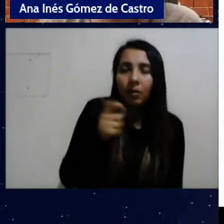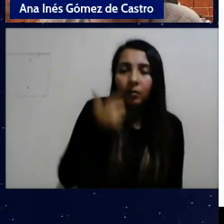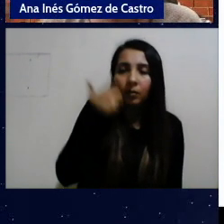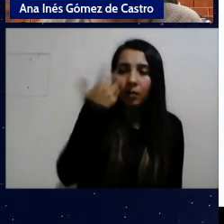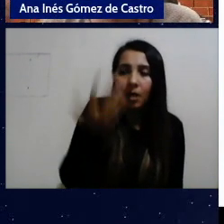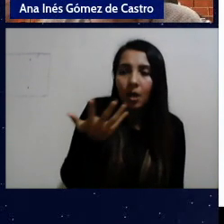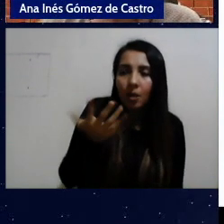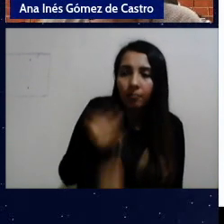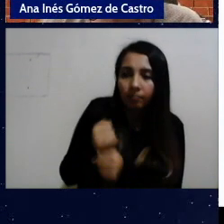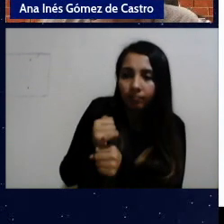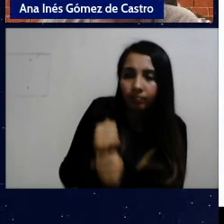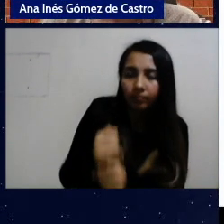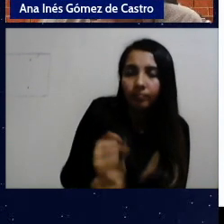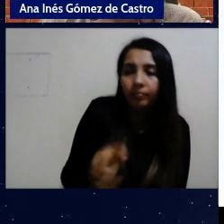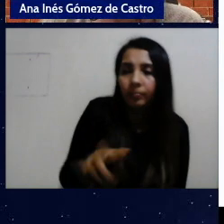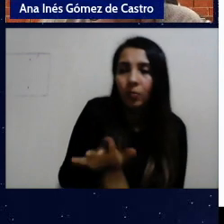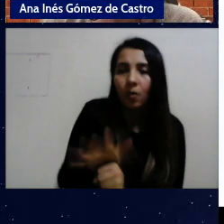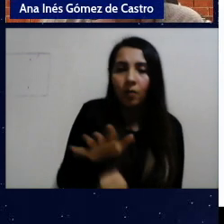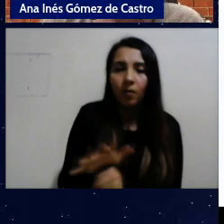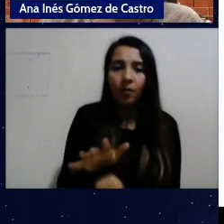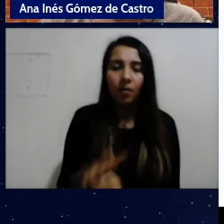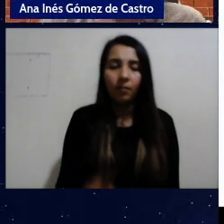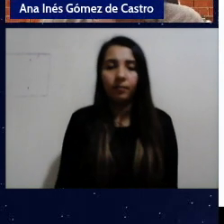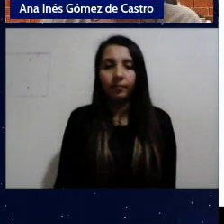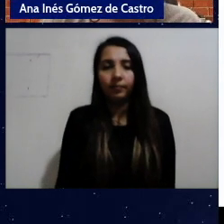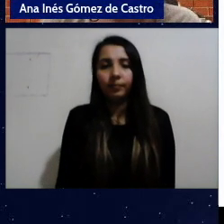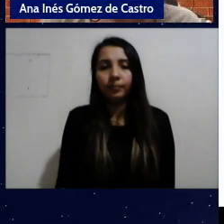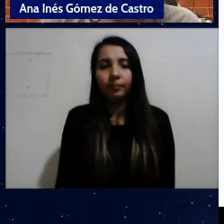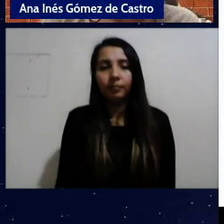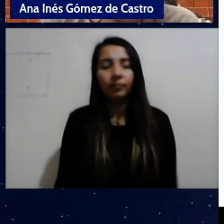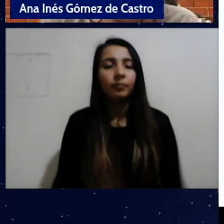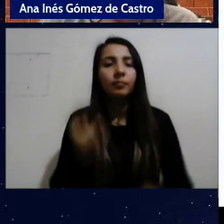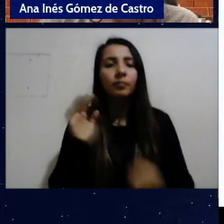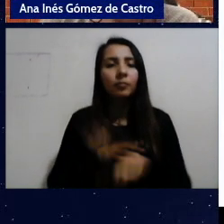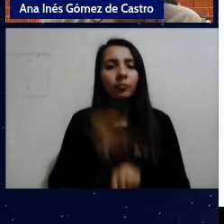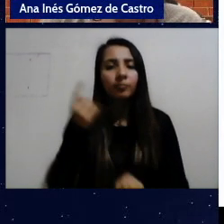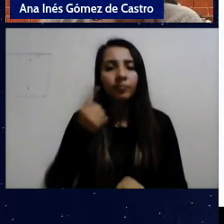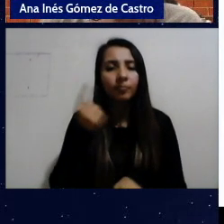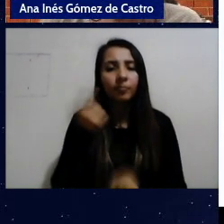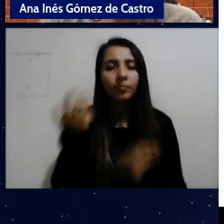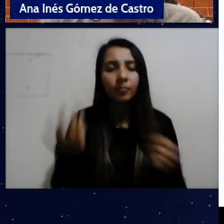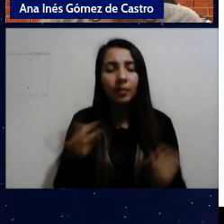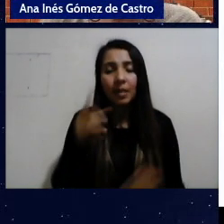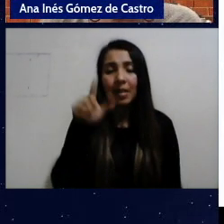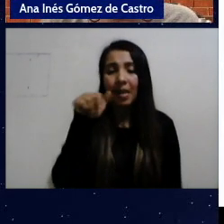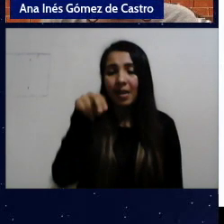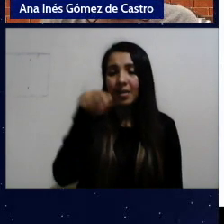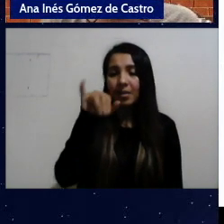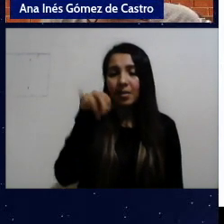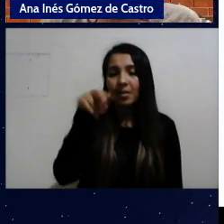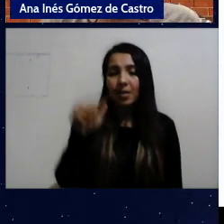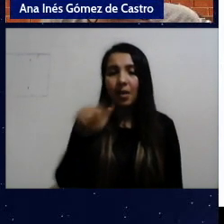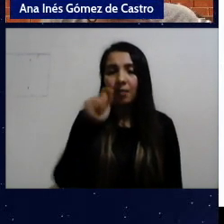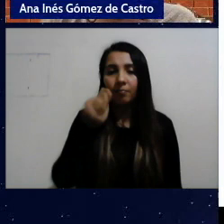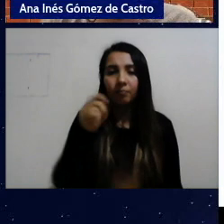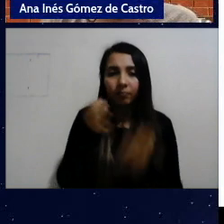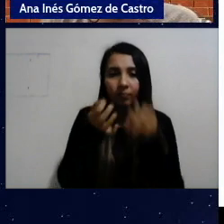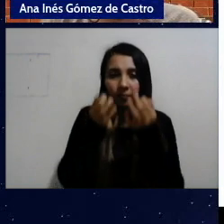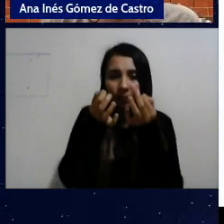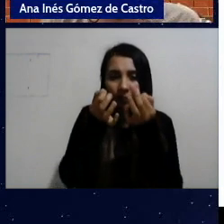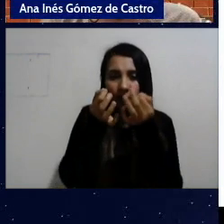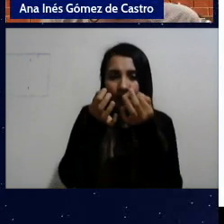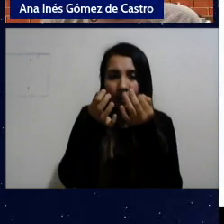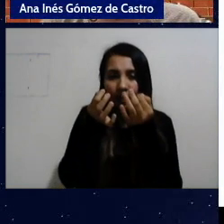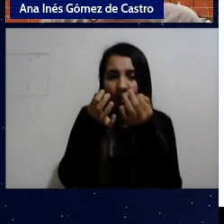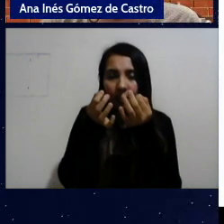trata de detectar aminoácidos en cuerpos espaciales. ¿Por qué? Pues porque la alanina es